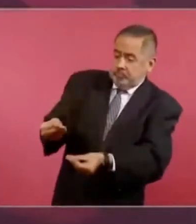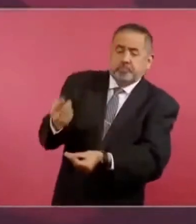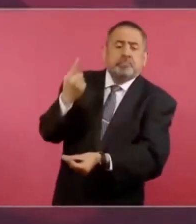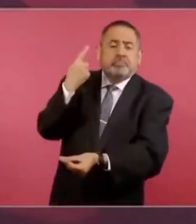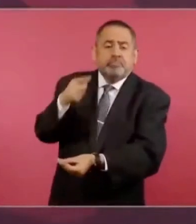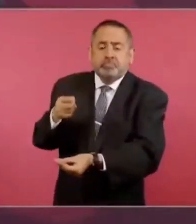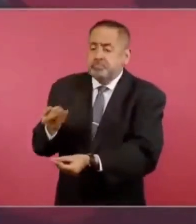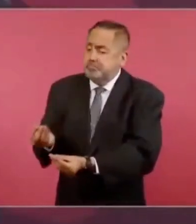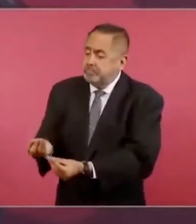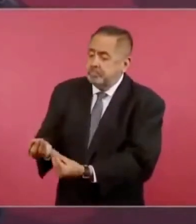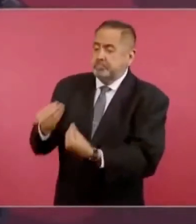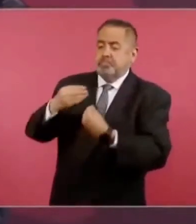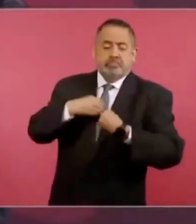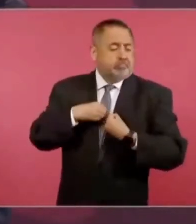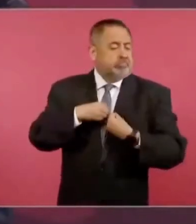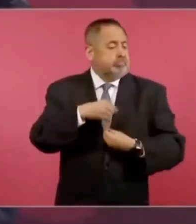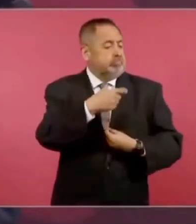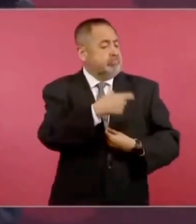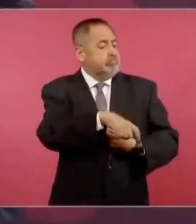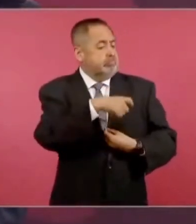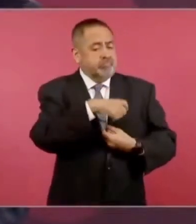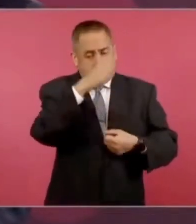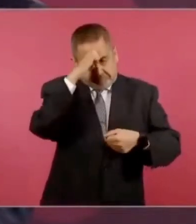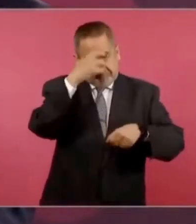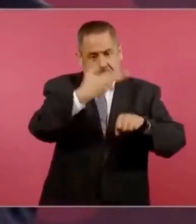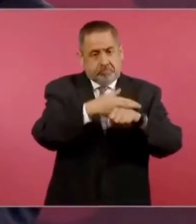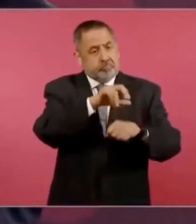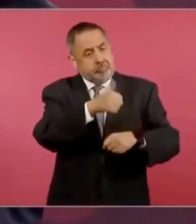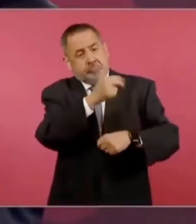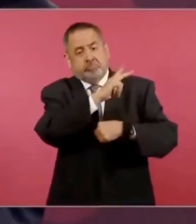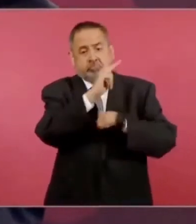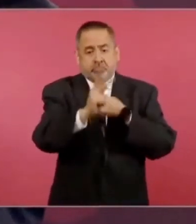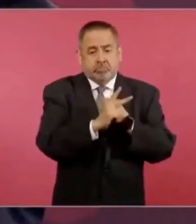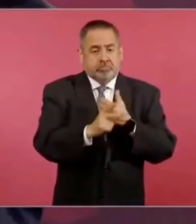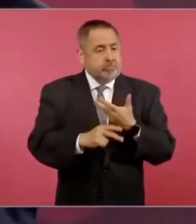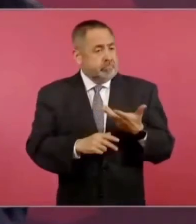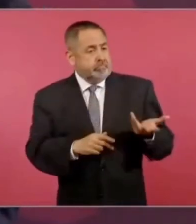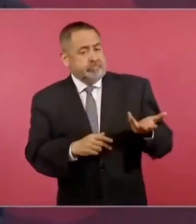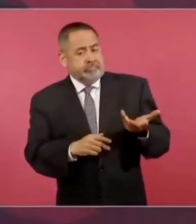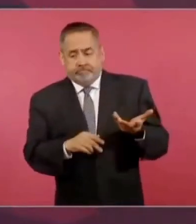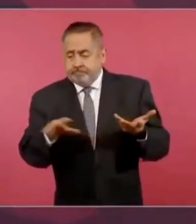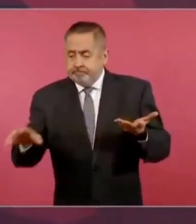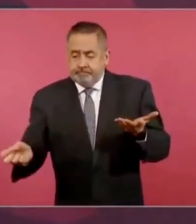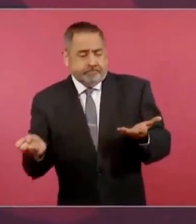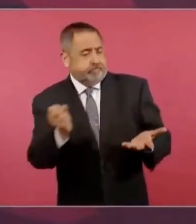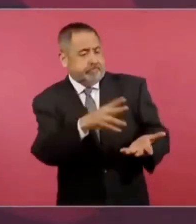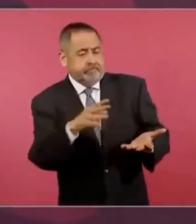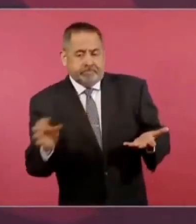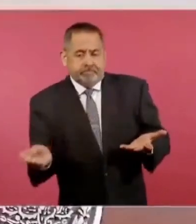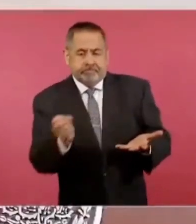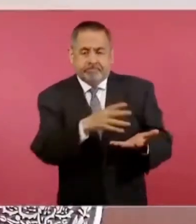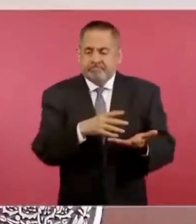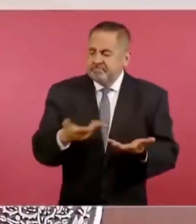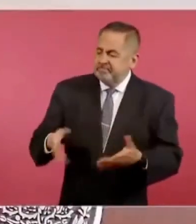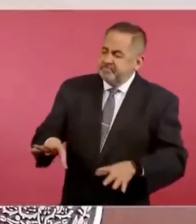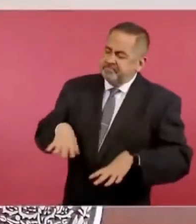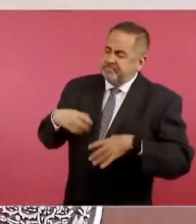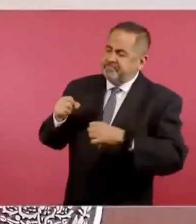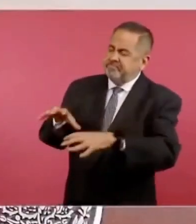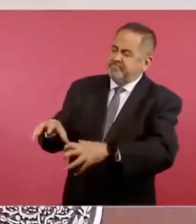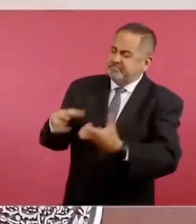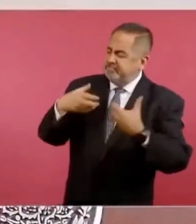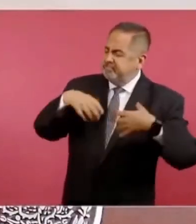para aumentar las fortunas que se encuentran en los cofres de los explotadores